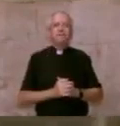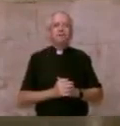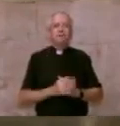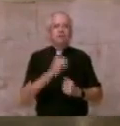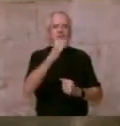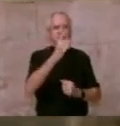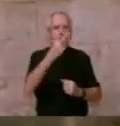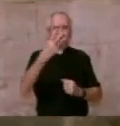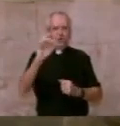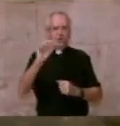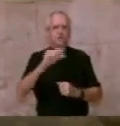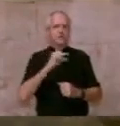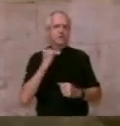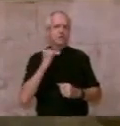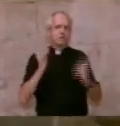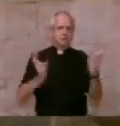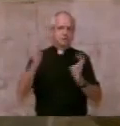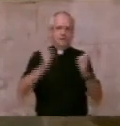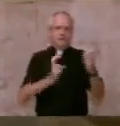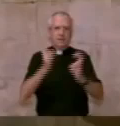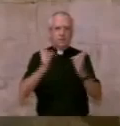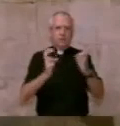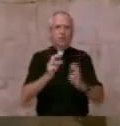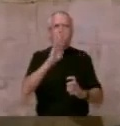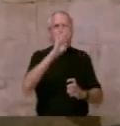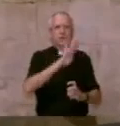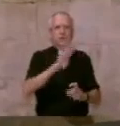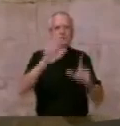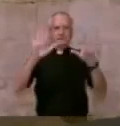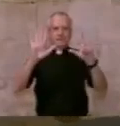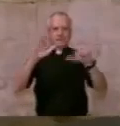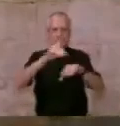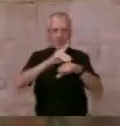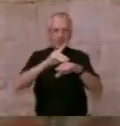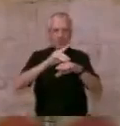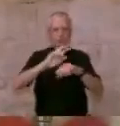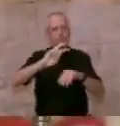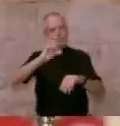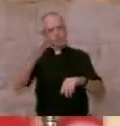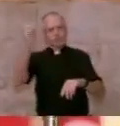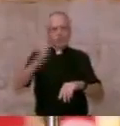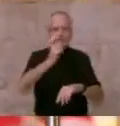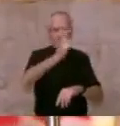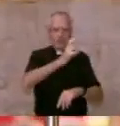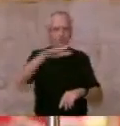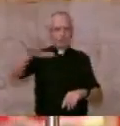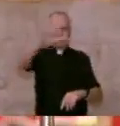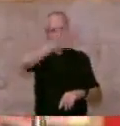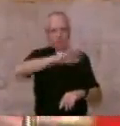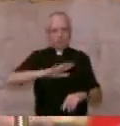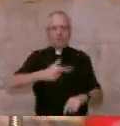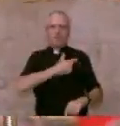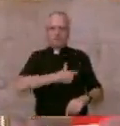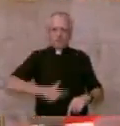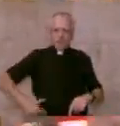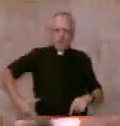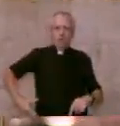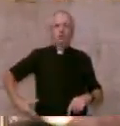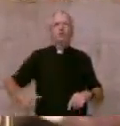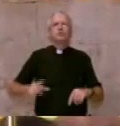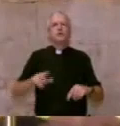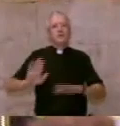son 130 los sacerdotes participantes, 47 diocesanos y 83 extradiocesanos, diáconos